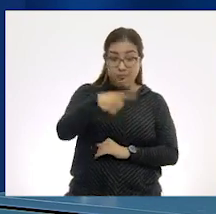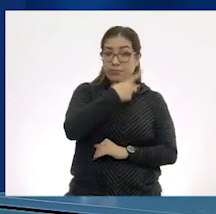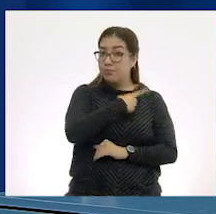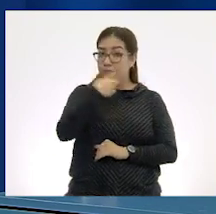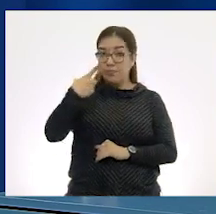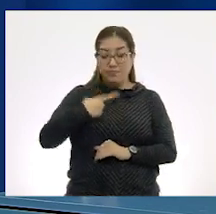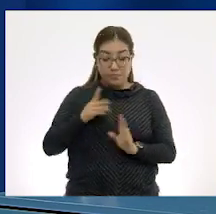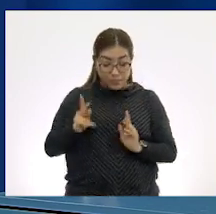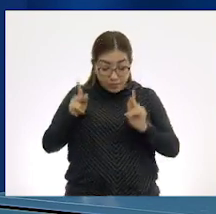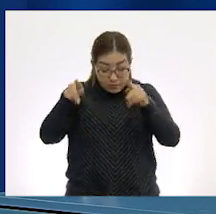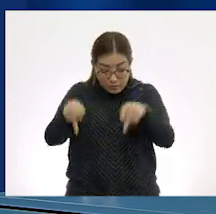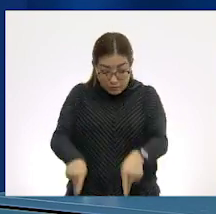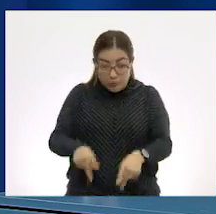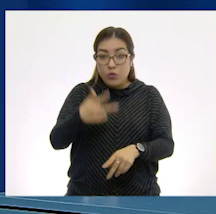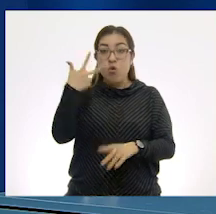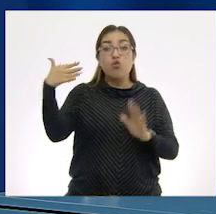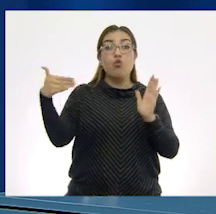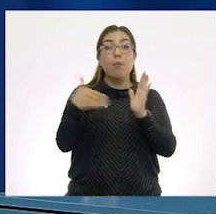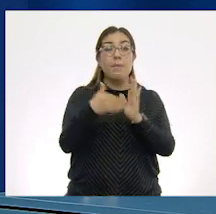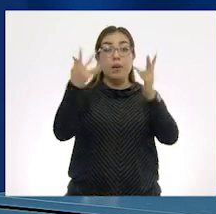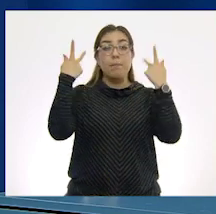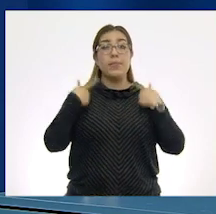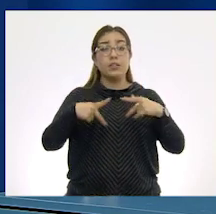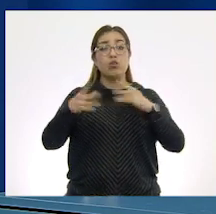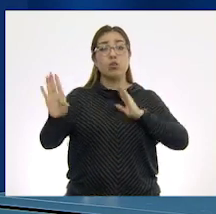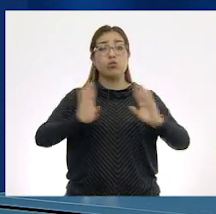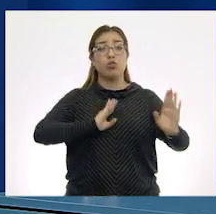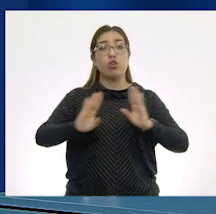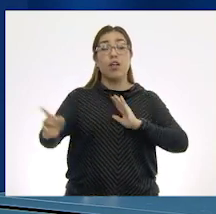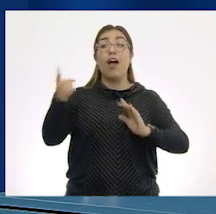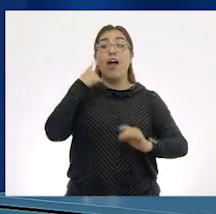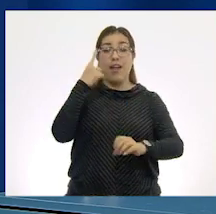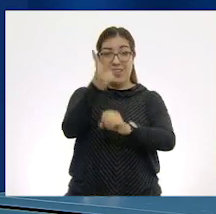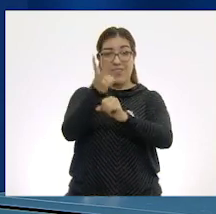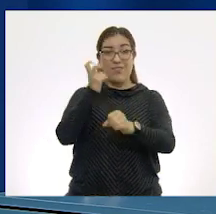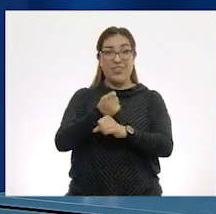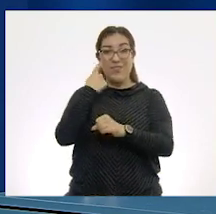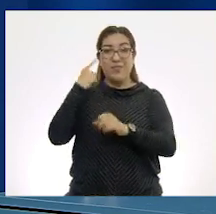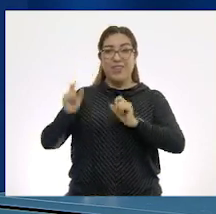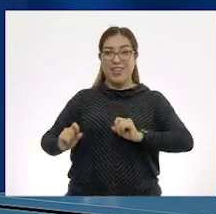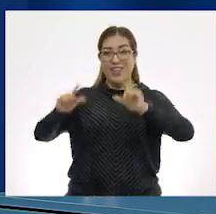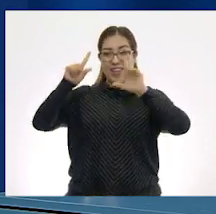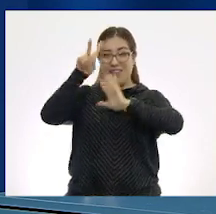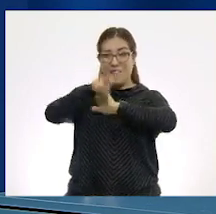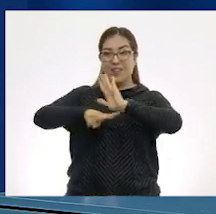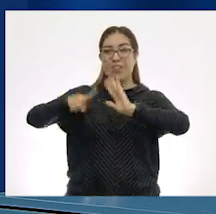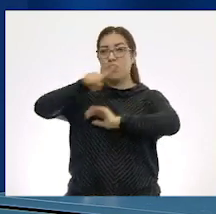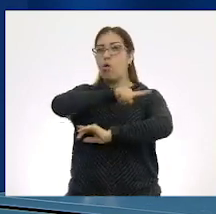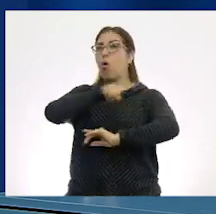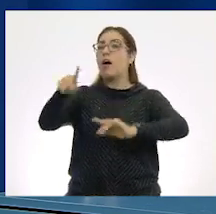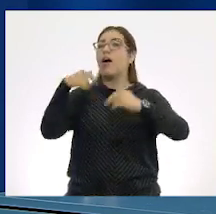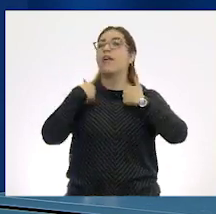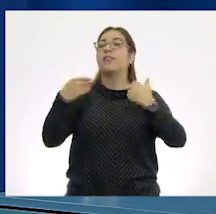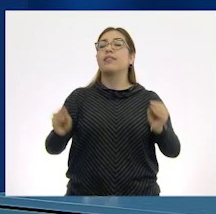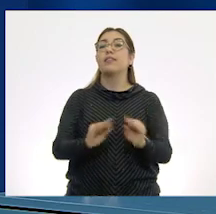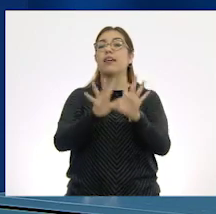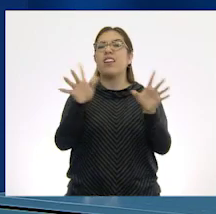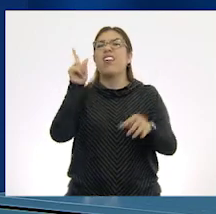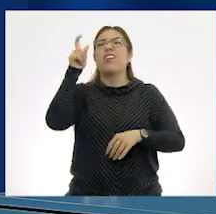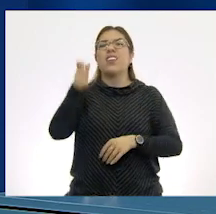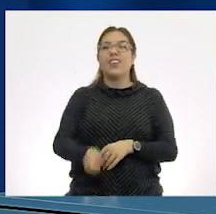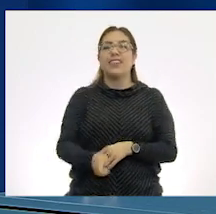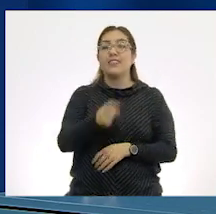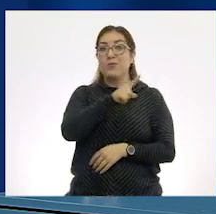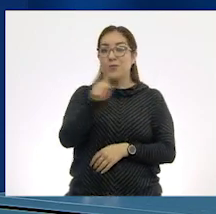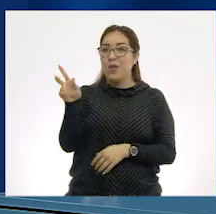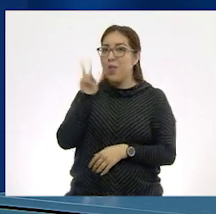sabían? Bueno, entonces los invito a ver el siguiente video para que comprendan mejor a lo que me refiero y